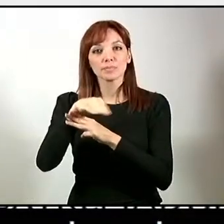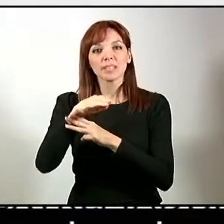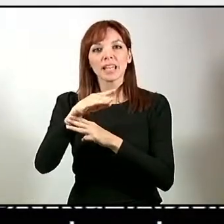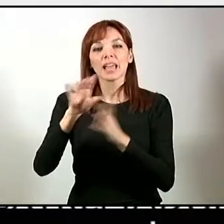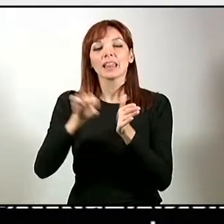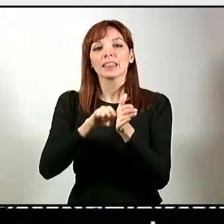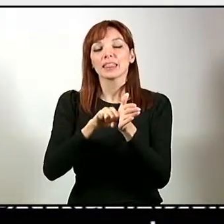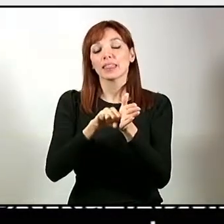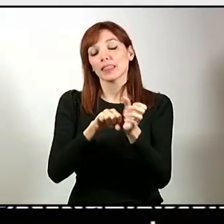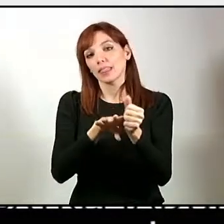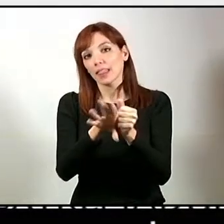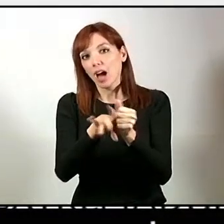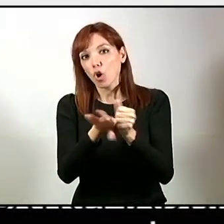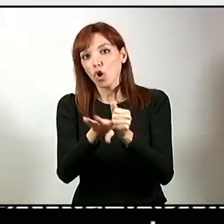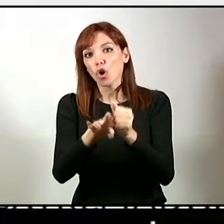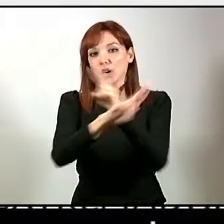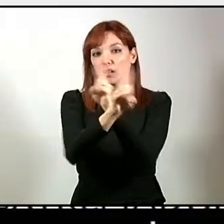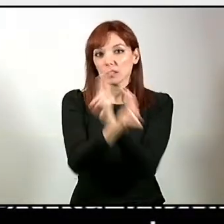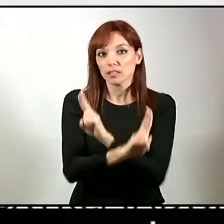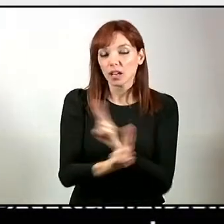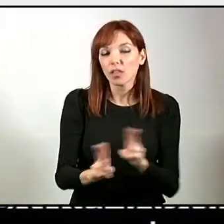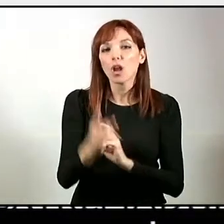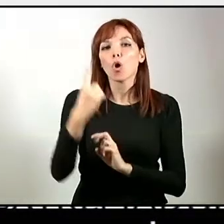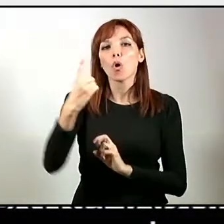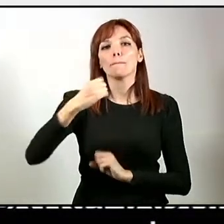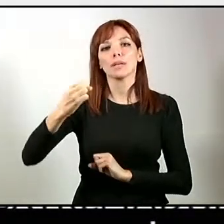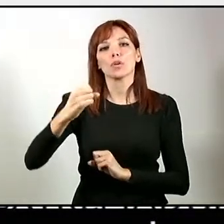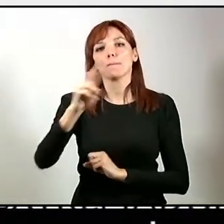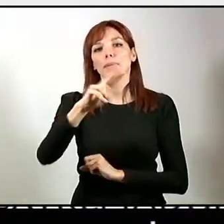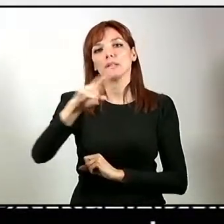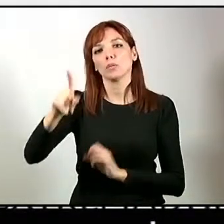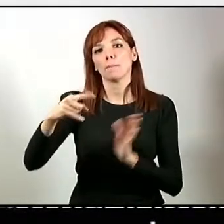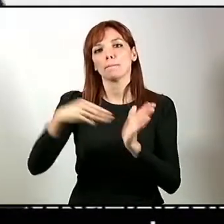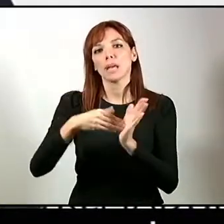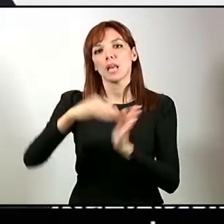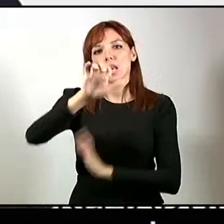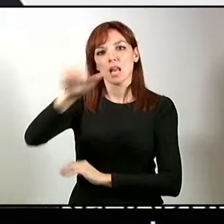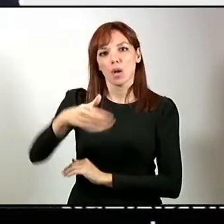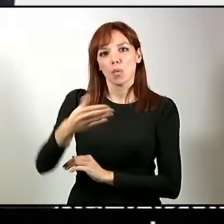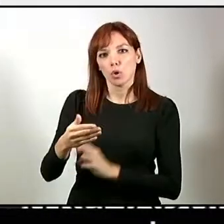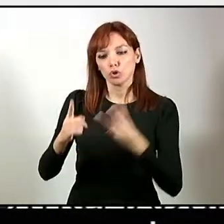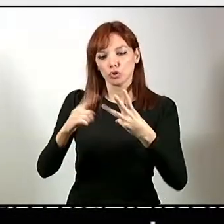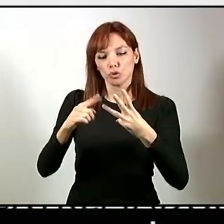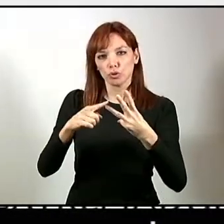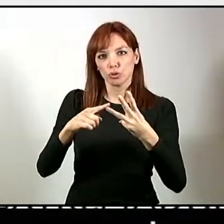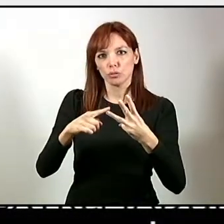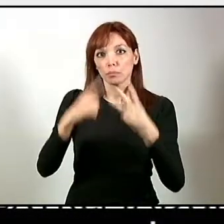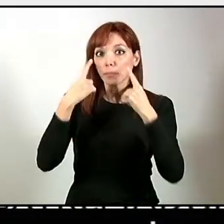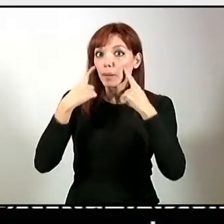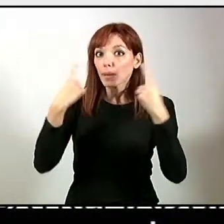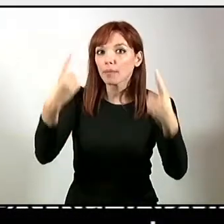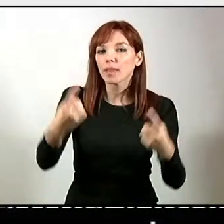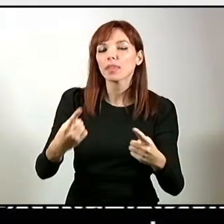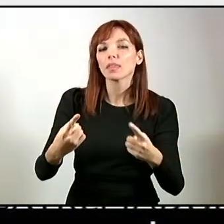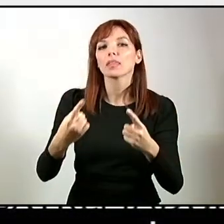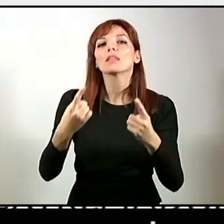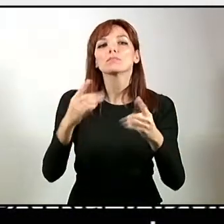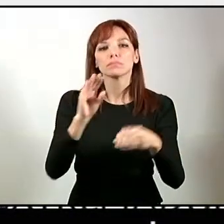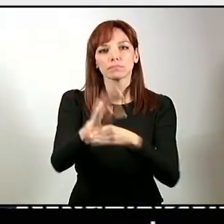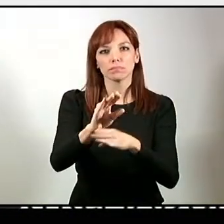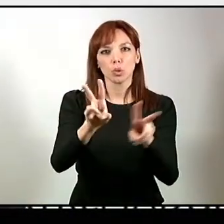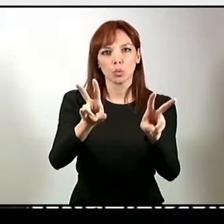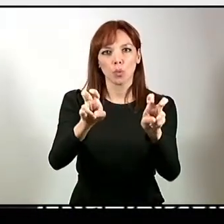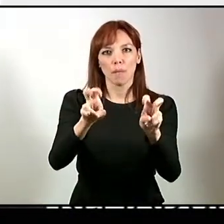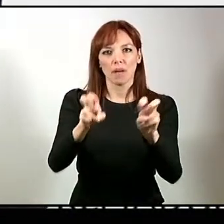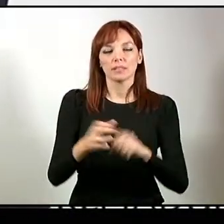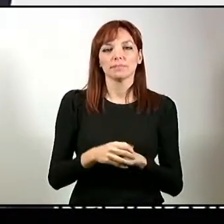Tajo Internacional de 1.021.000 euros. Es la primera vez que se abre esta línea de ayuda con